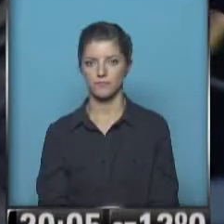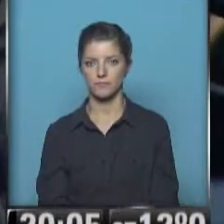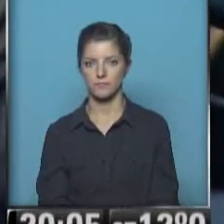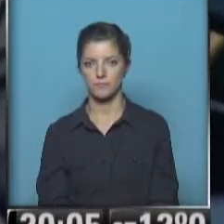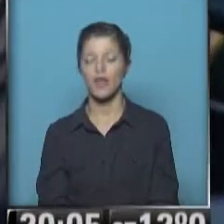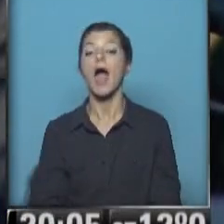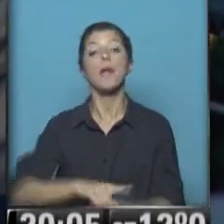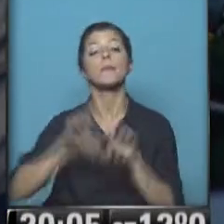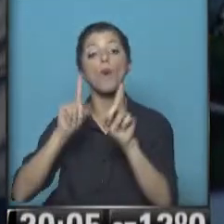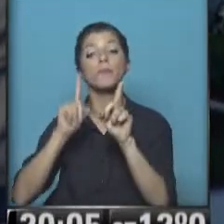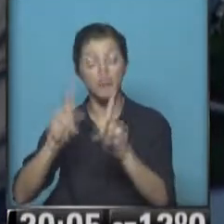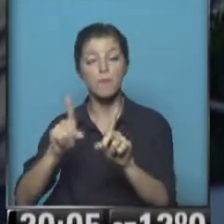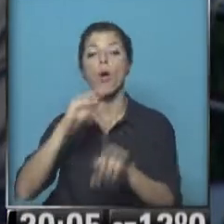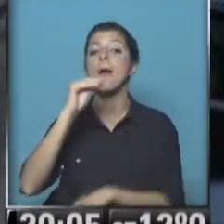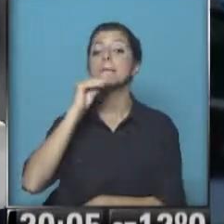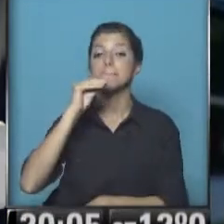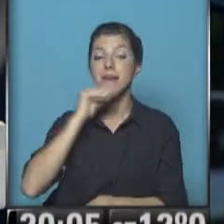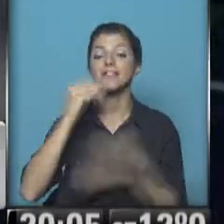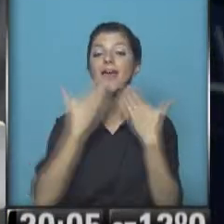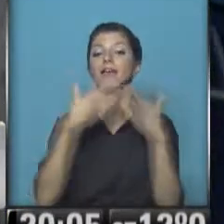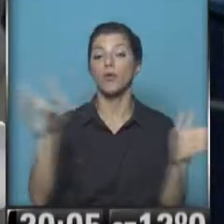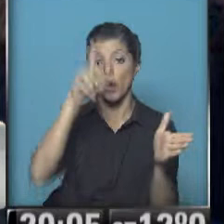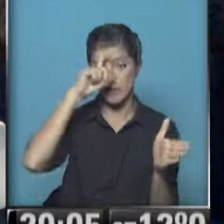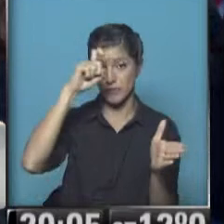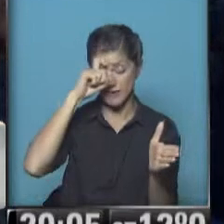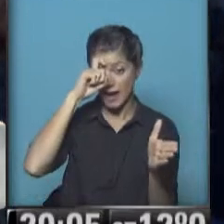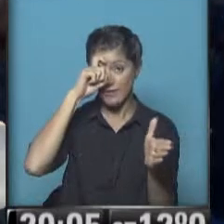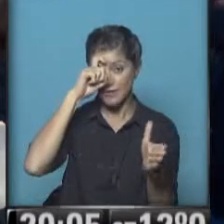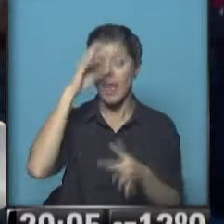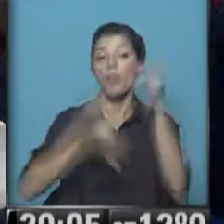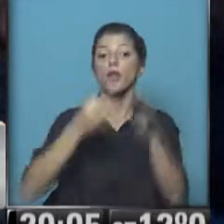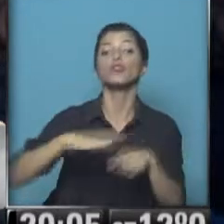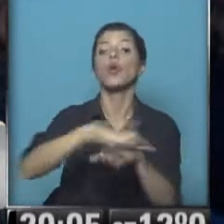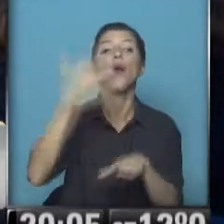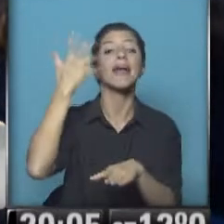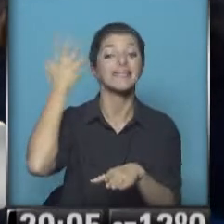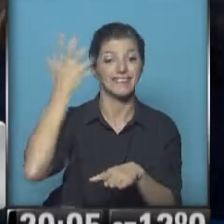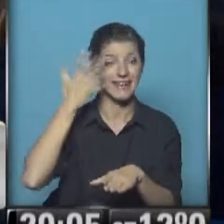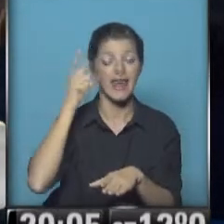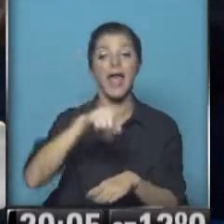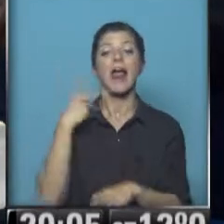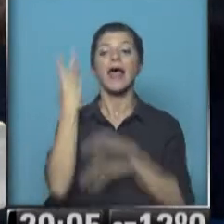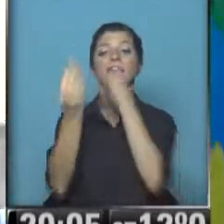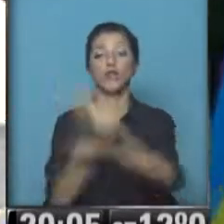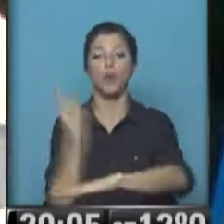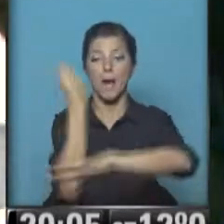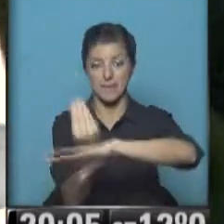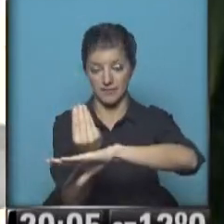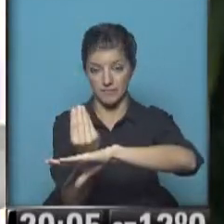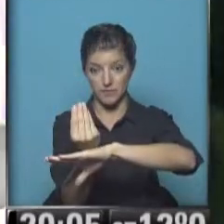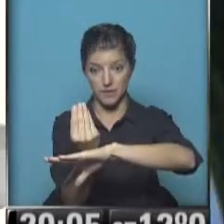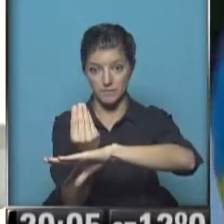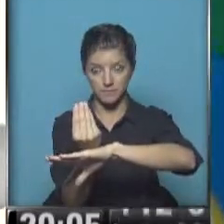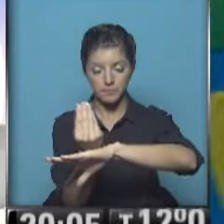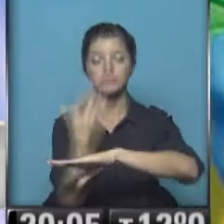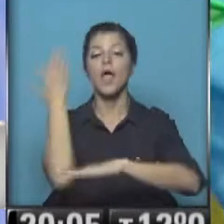En tanto, Sergio Massa inauguró el hospital de diagnóstico en Tigre. El precandidato a presidente por el Frente UNA se